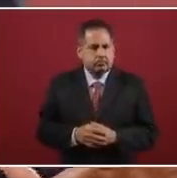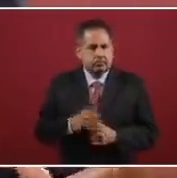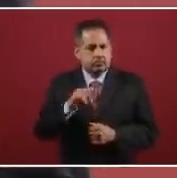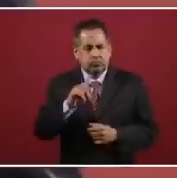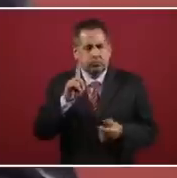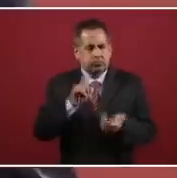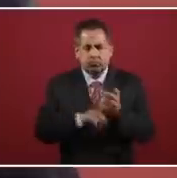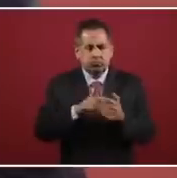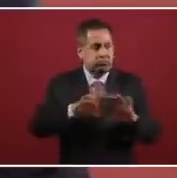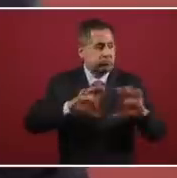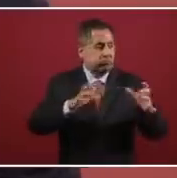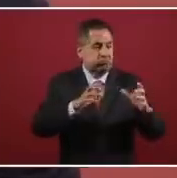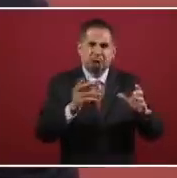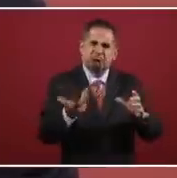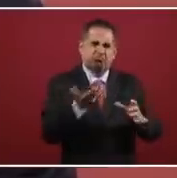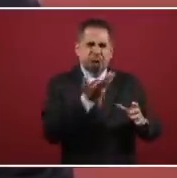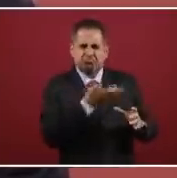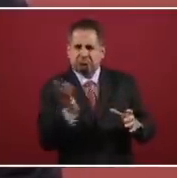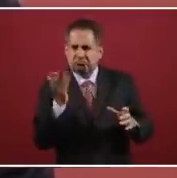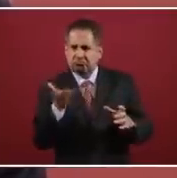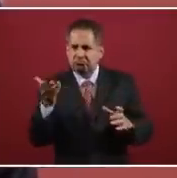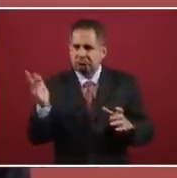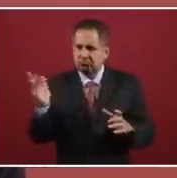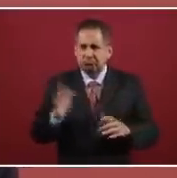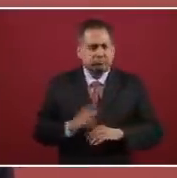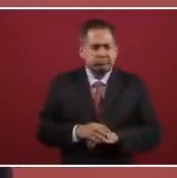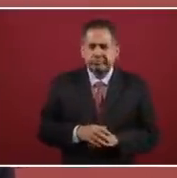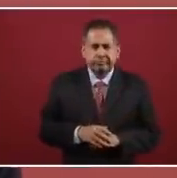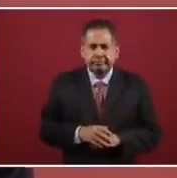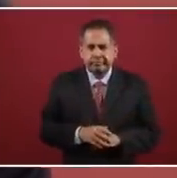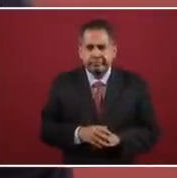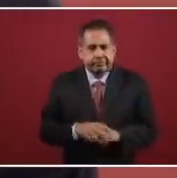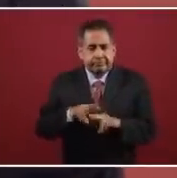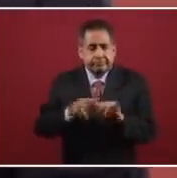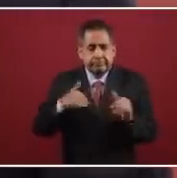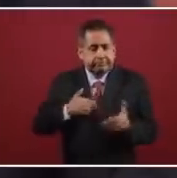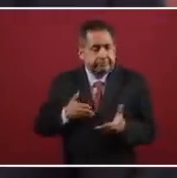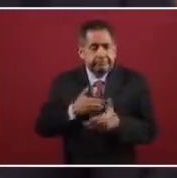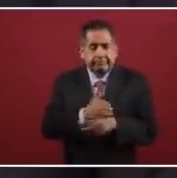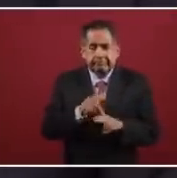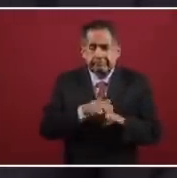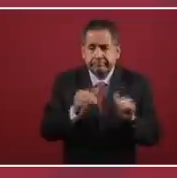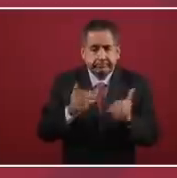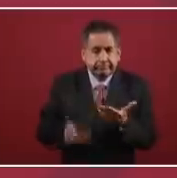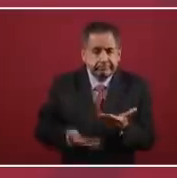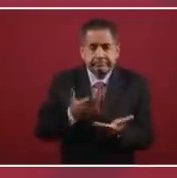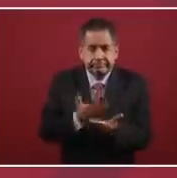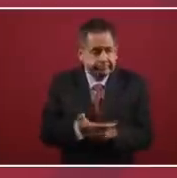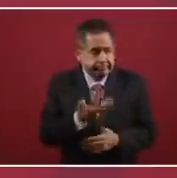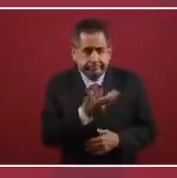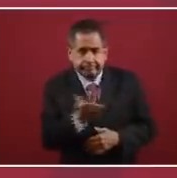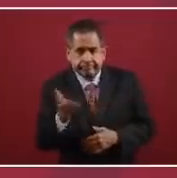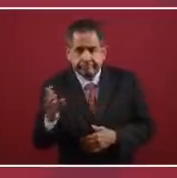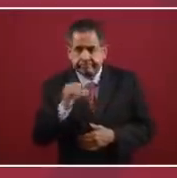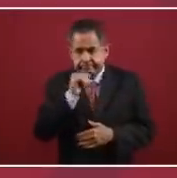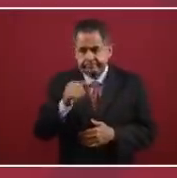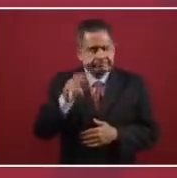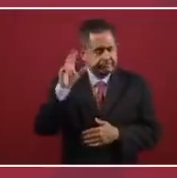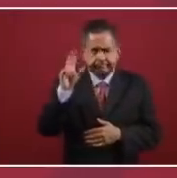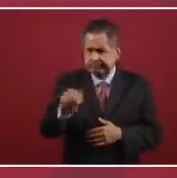despidos masivos, ni siquiera nosotros estamos proponiéndoles que se